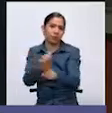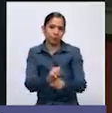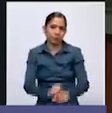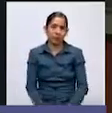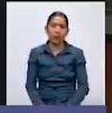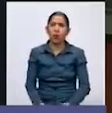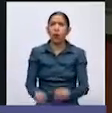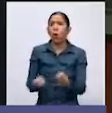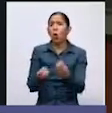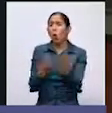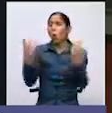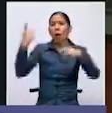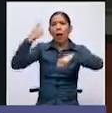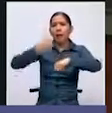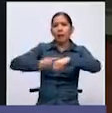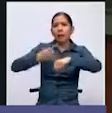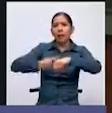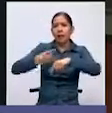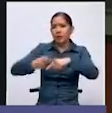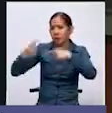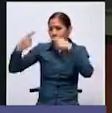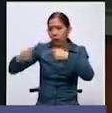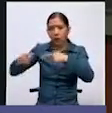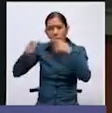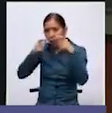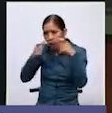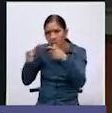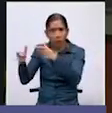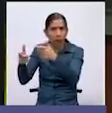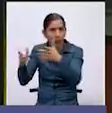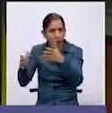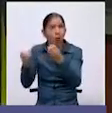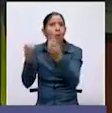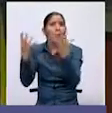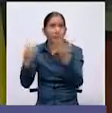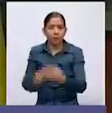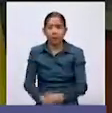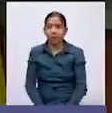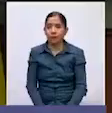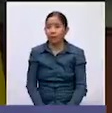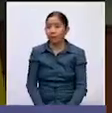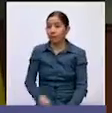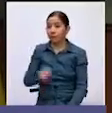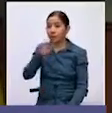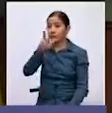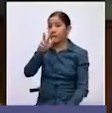que señalar también que en este primer cuatrimestre se han realizado